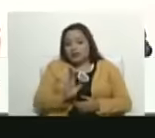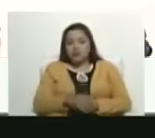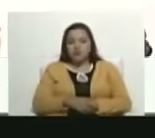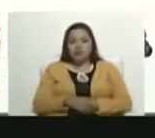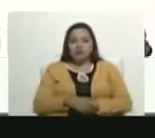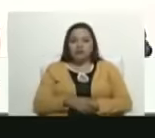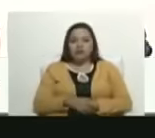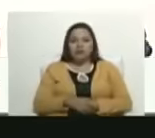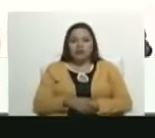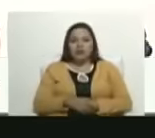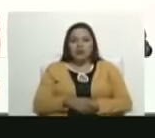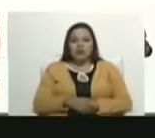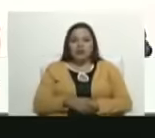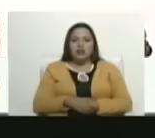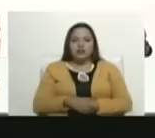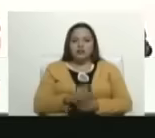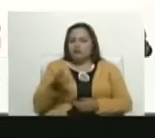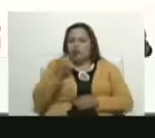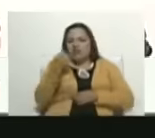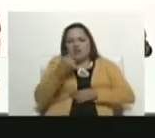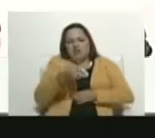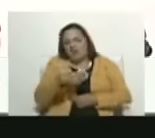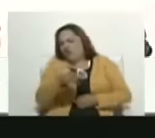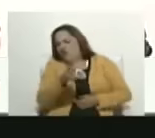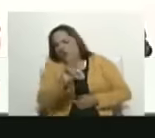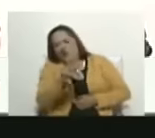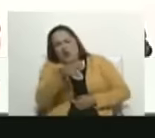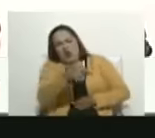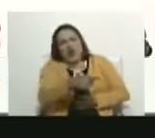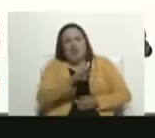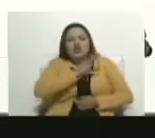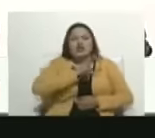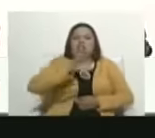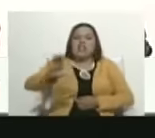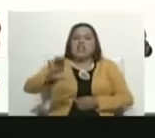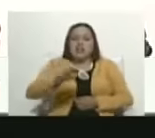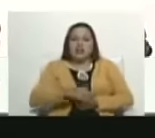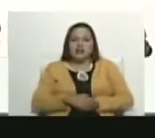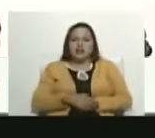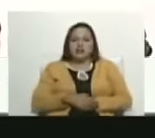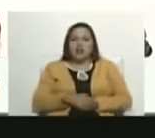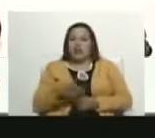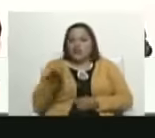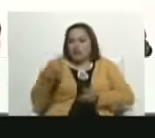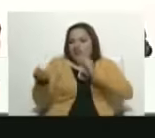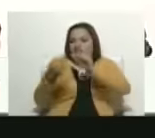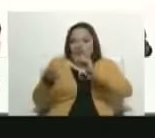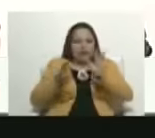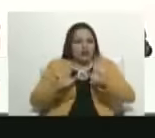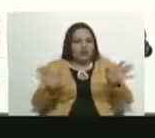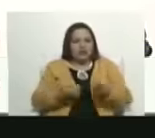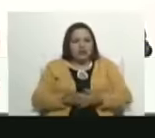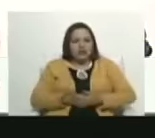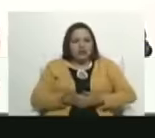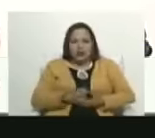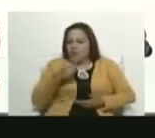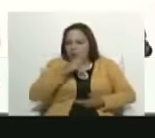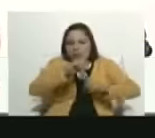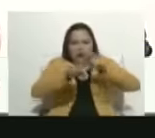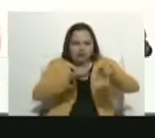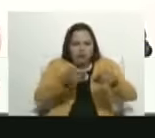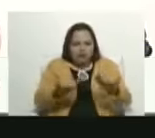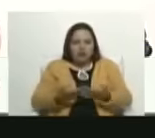de la simpleza de decir, no, no, es que la soberanía no se discute, no se consulta.